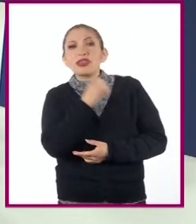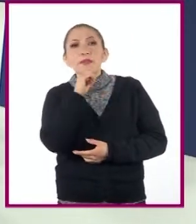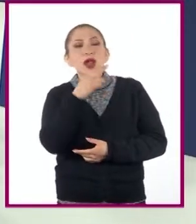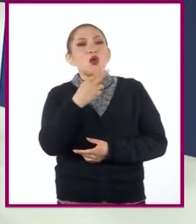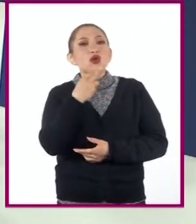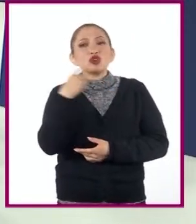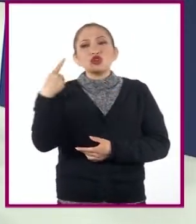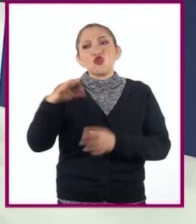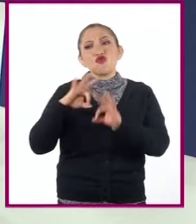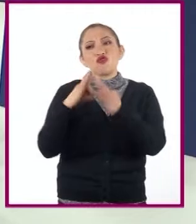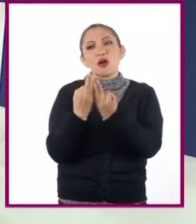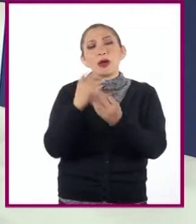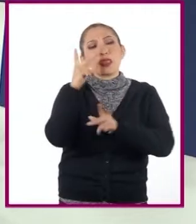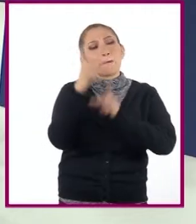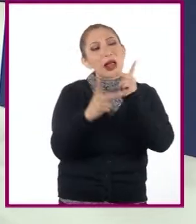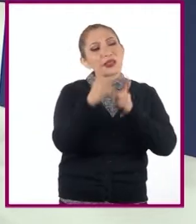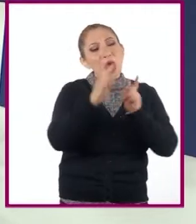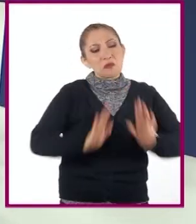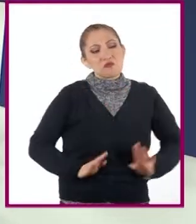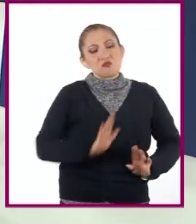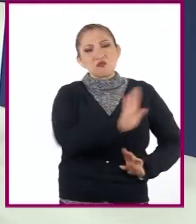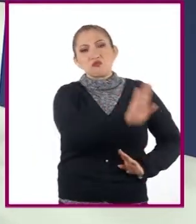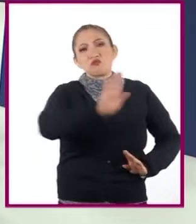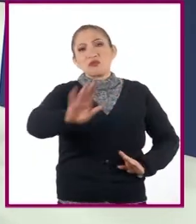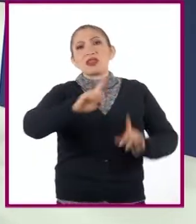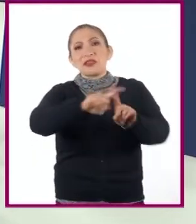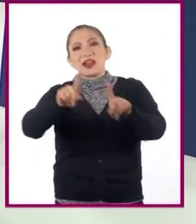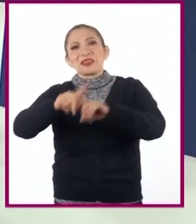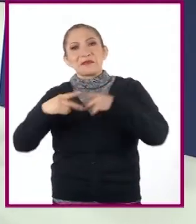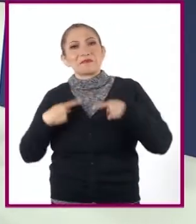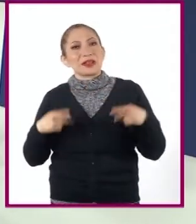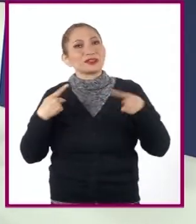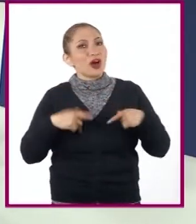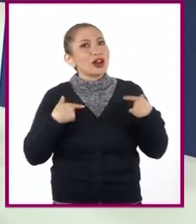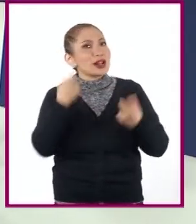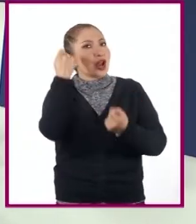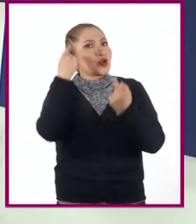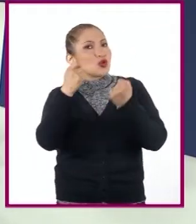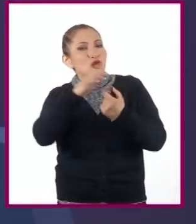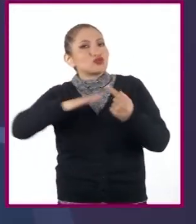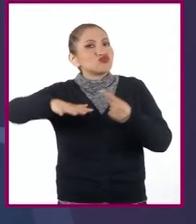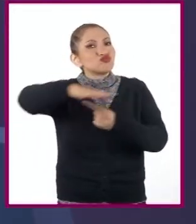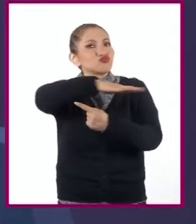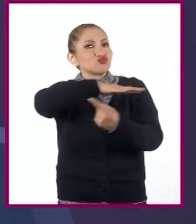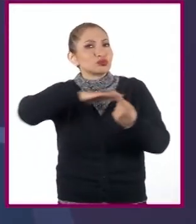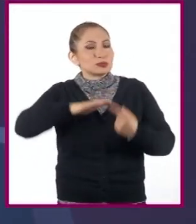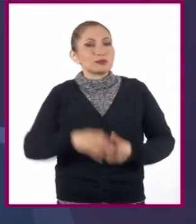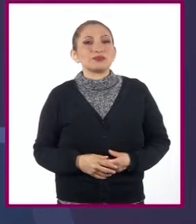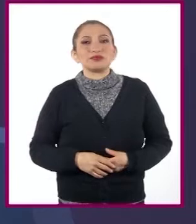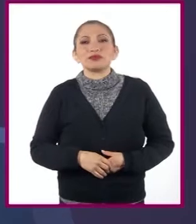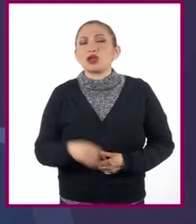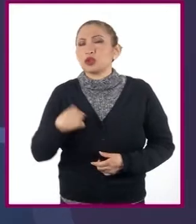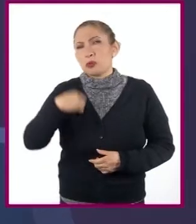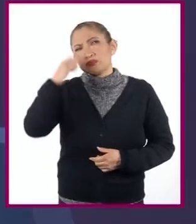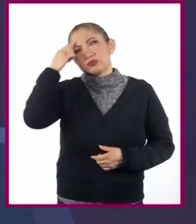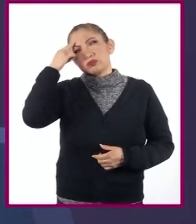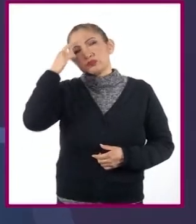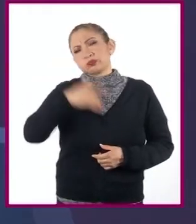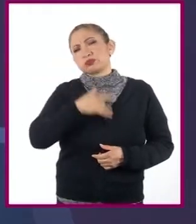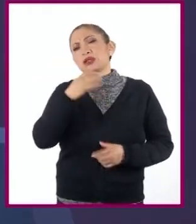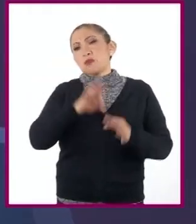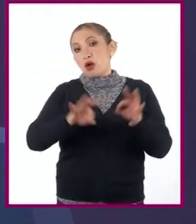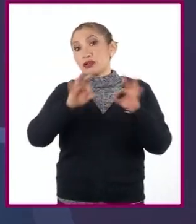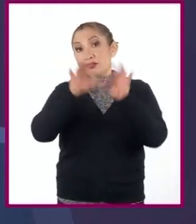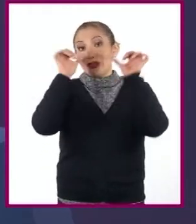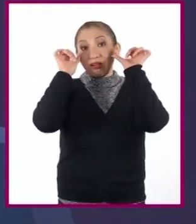usos y formas de conversar que tienen las distintas personas en ciertos contextos. Infiero que es importante que